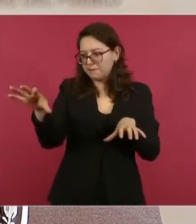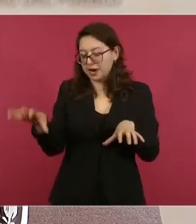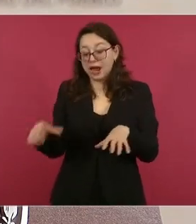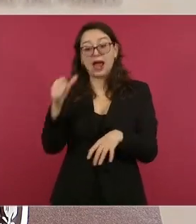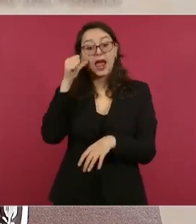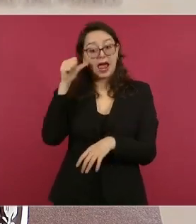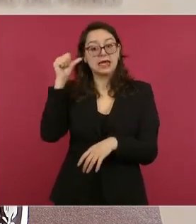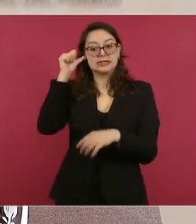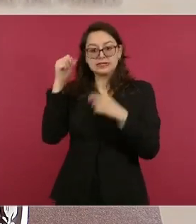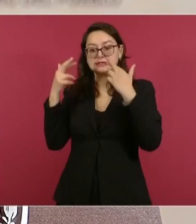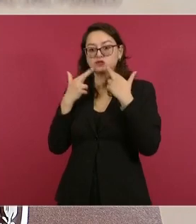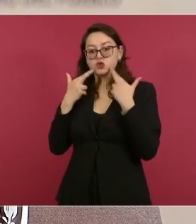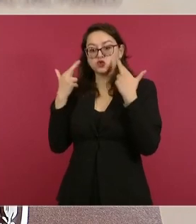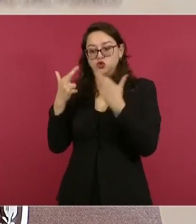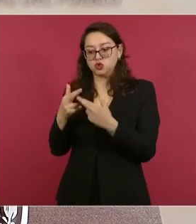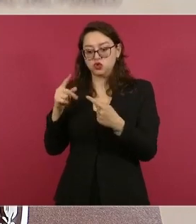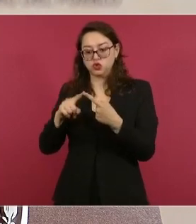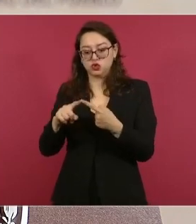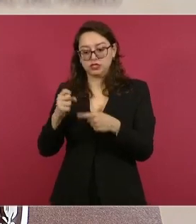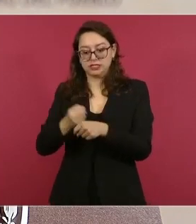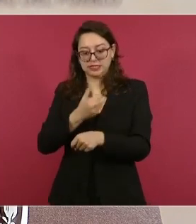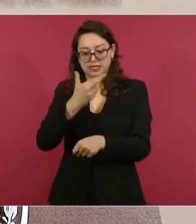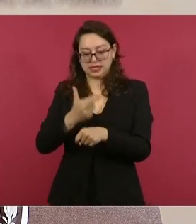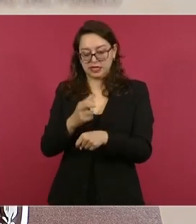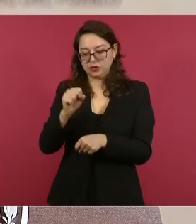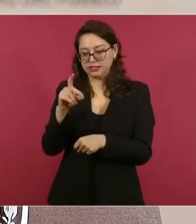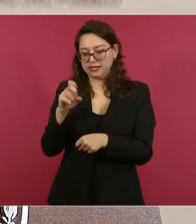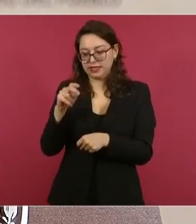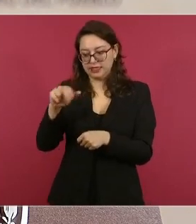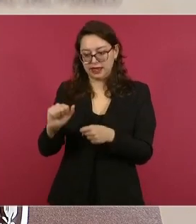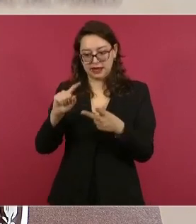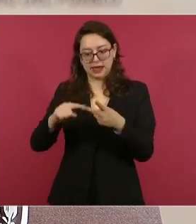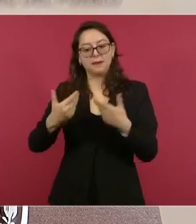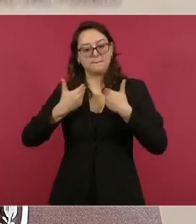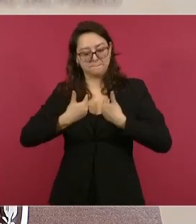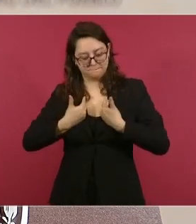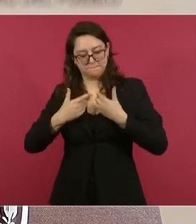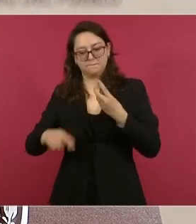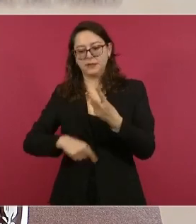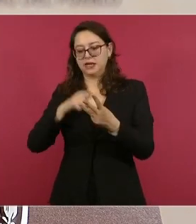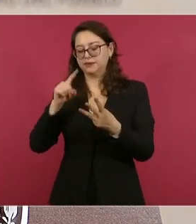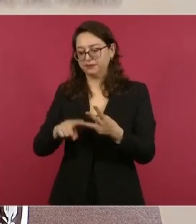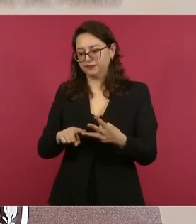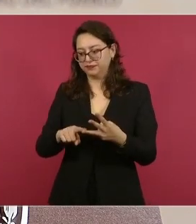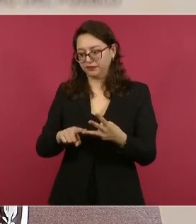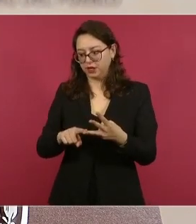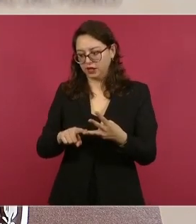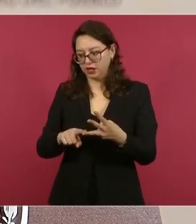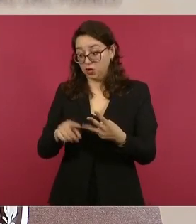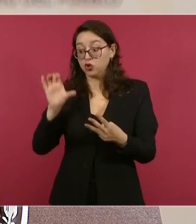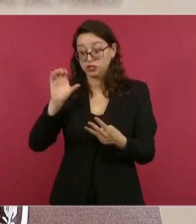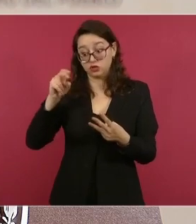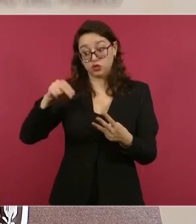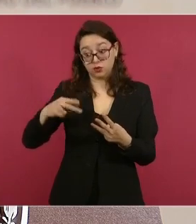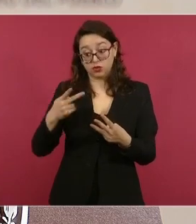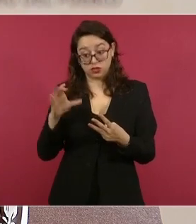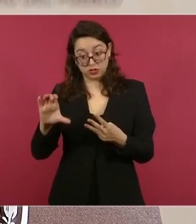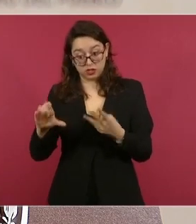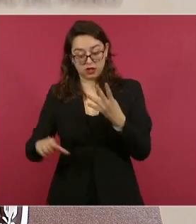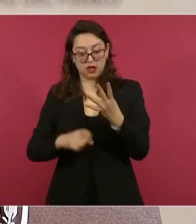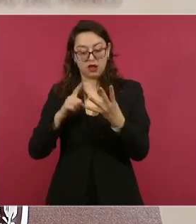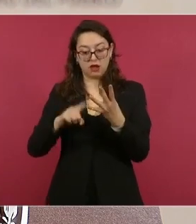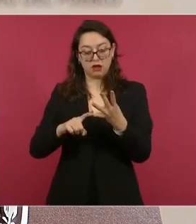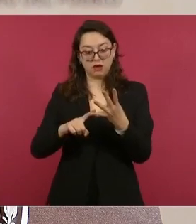con el general secretario, el que habla, estaba también la coordinadora de Protección Civil, el